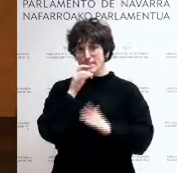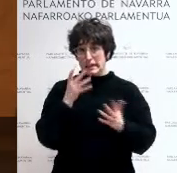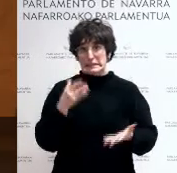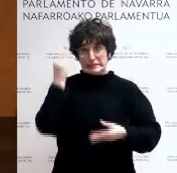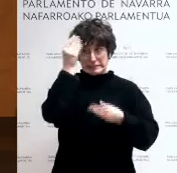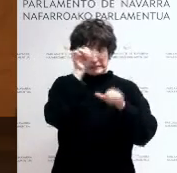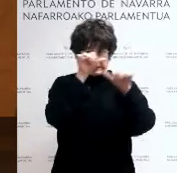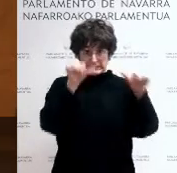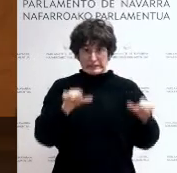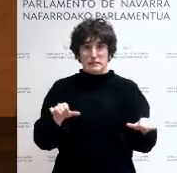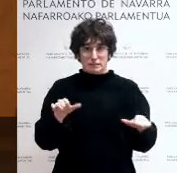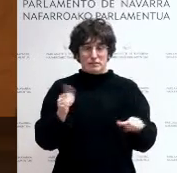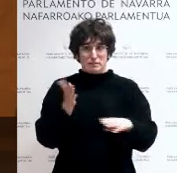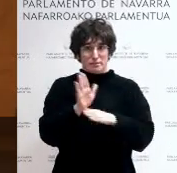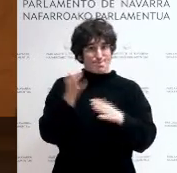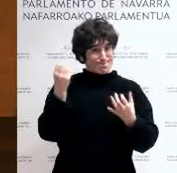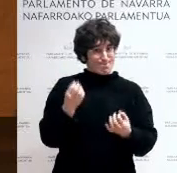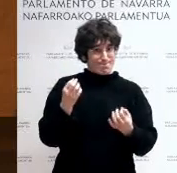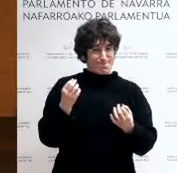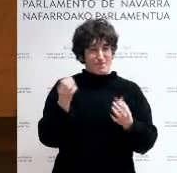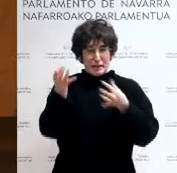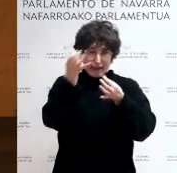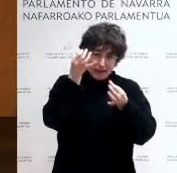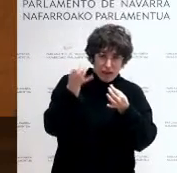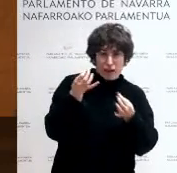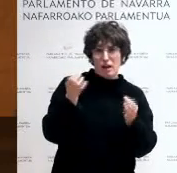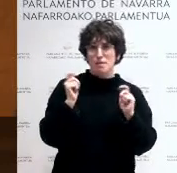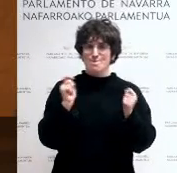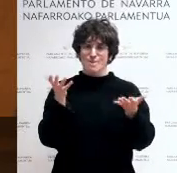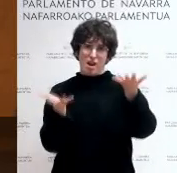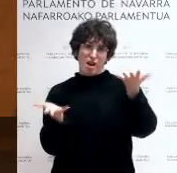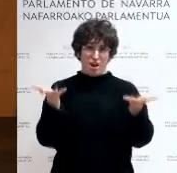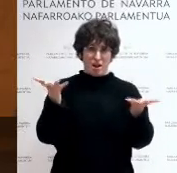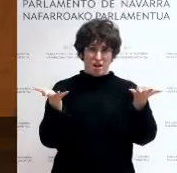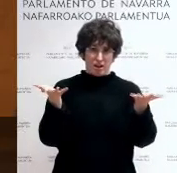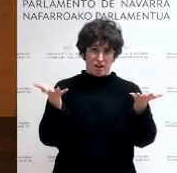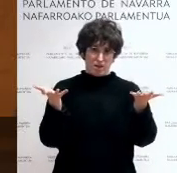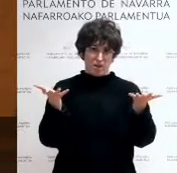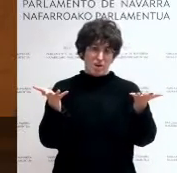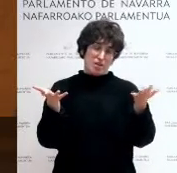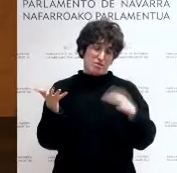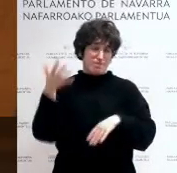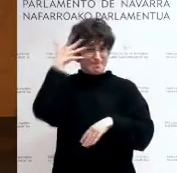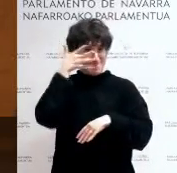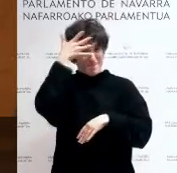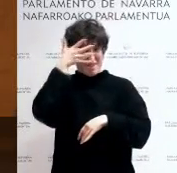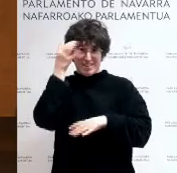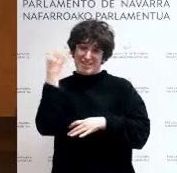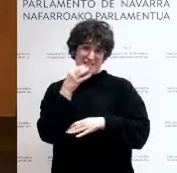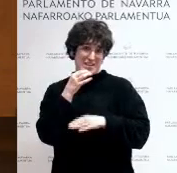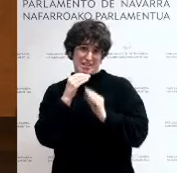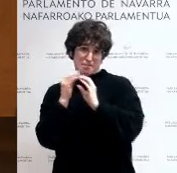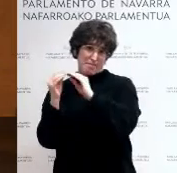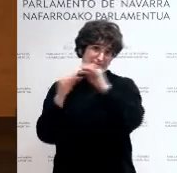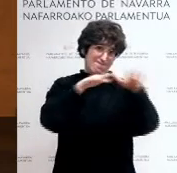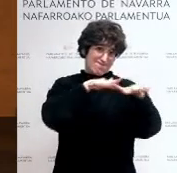corrija la inequidad que existe actualmente con el número de radiólogos que hay en los distintos hospitales en Navarra y que se asegure algo que a día de hoy